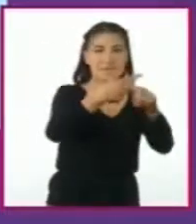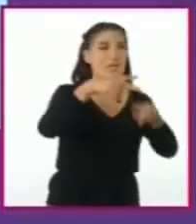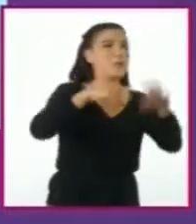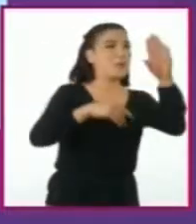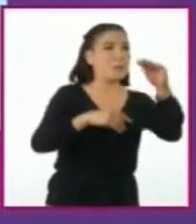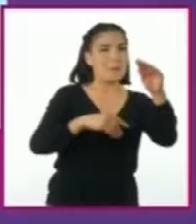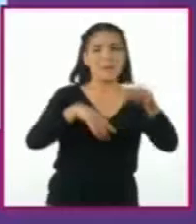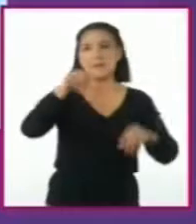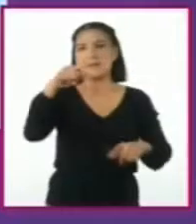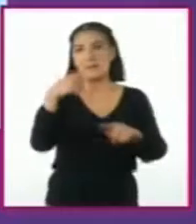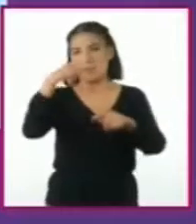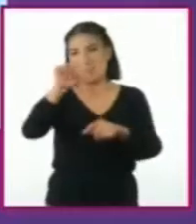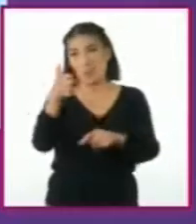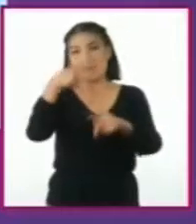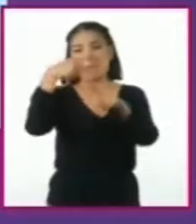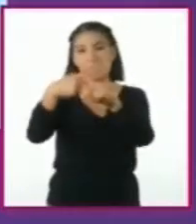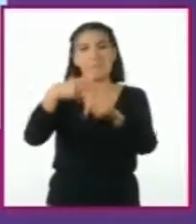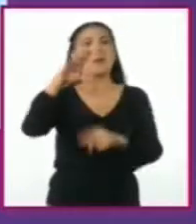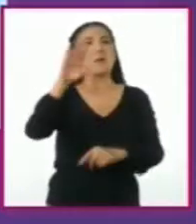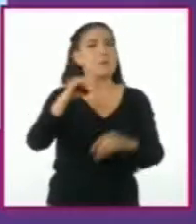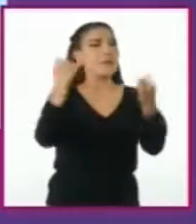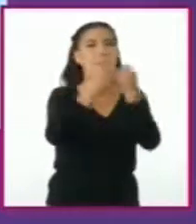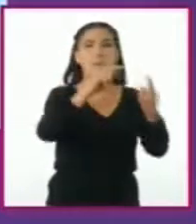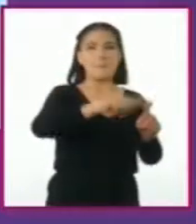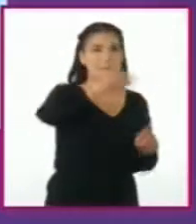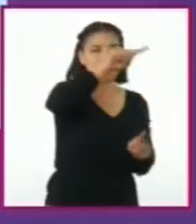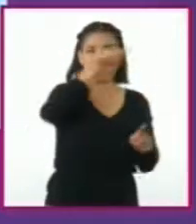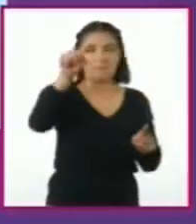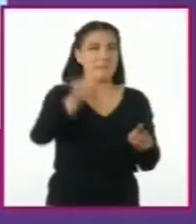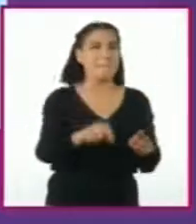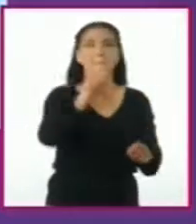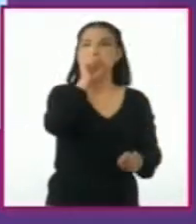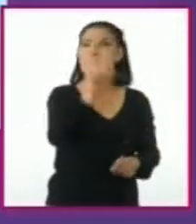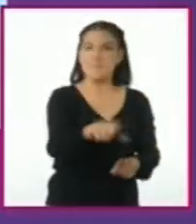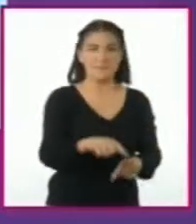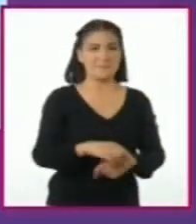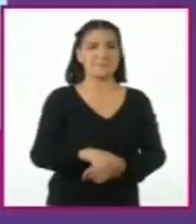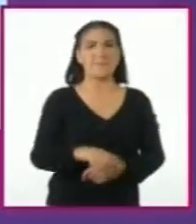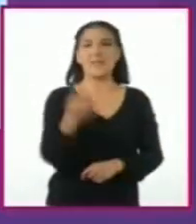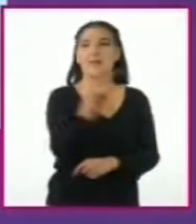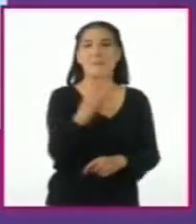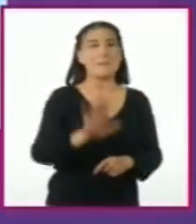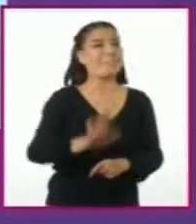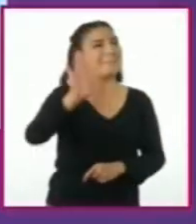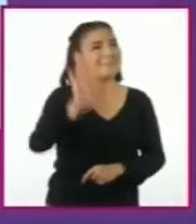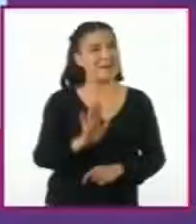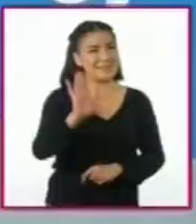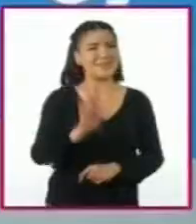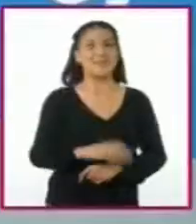lados proporcionales. Esto nos lleva a decir que ambas pantallas son semejantes.